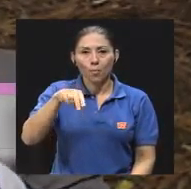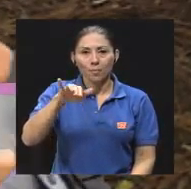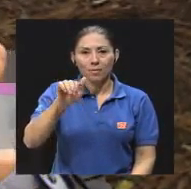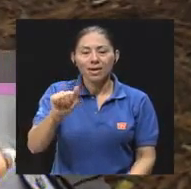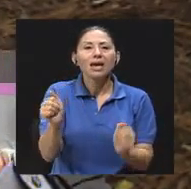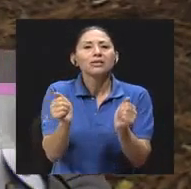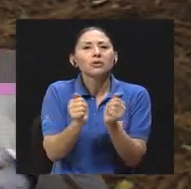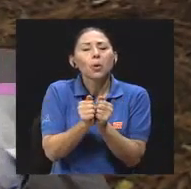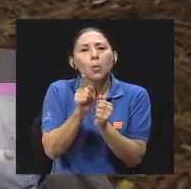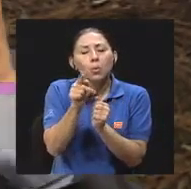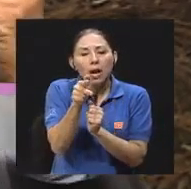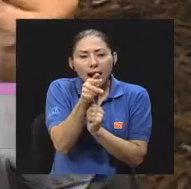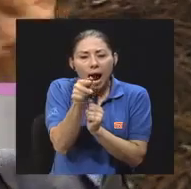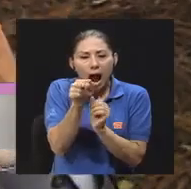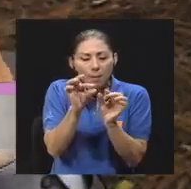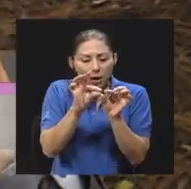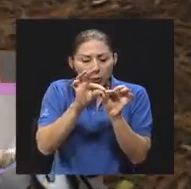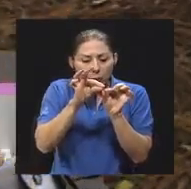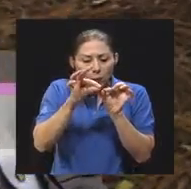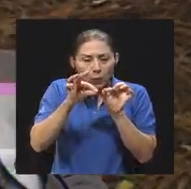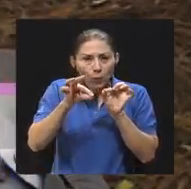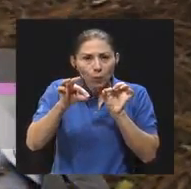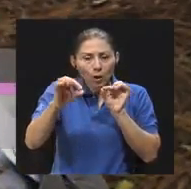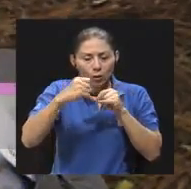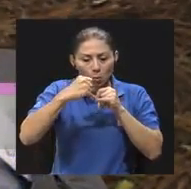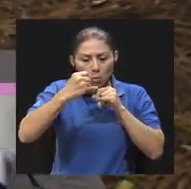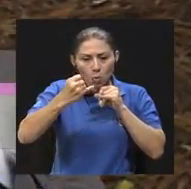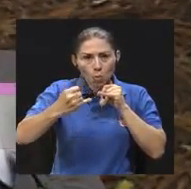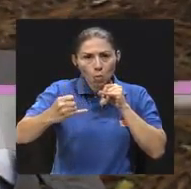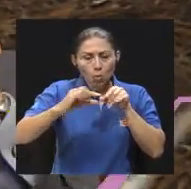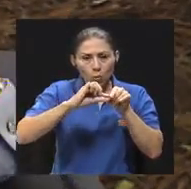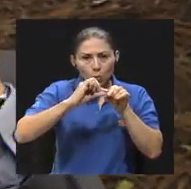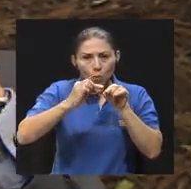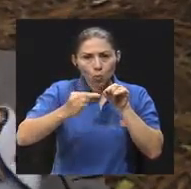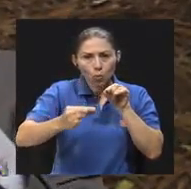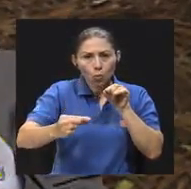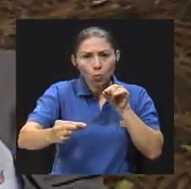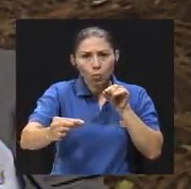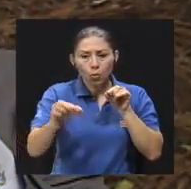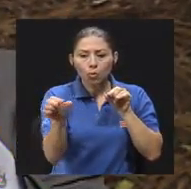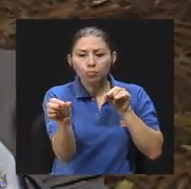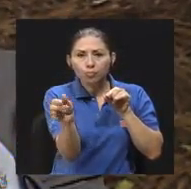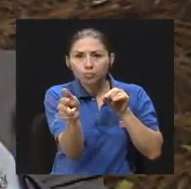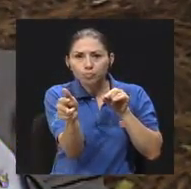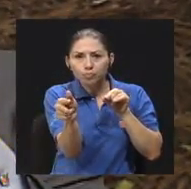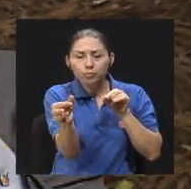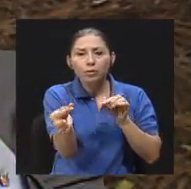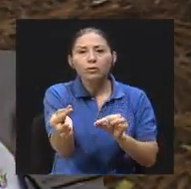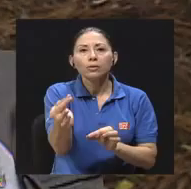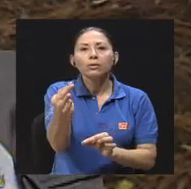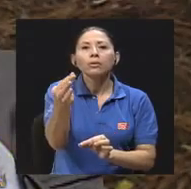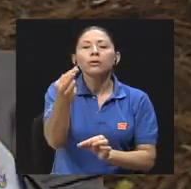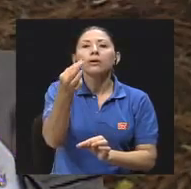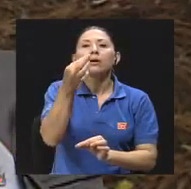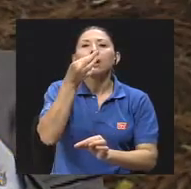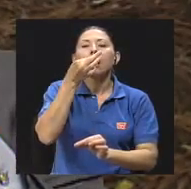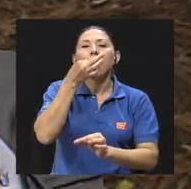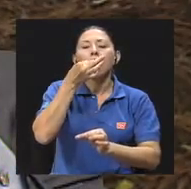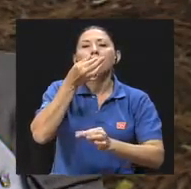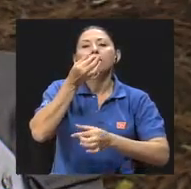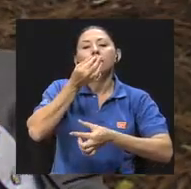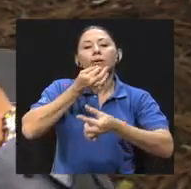es una cosa muy, muy delgada, muy, muy flexible, que es una cámara de video que va en la punta del gastroscopio y va